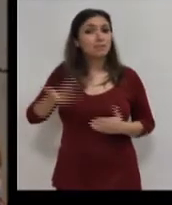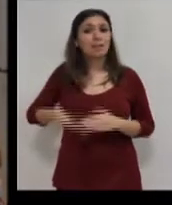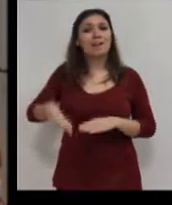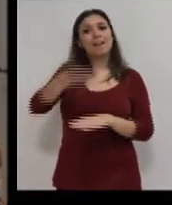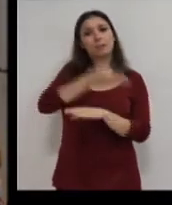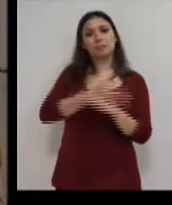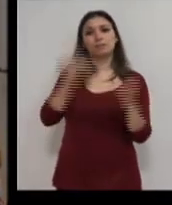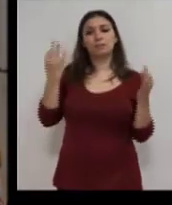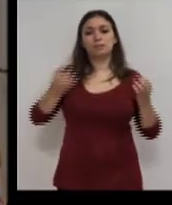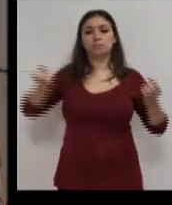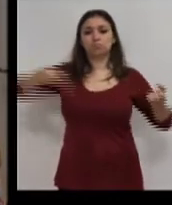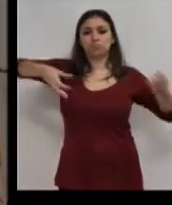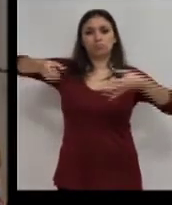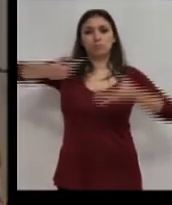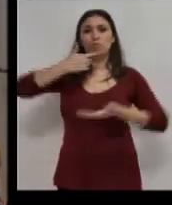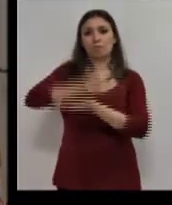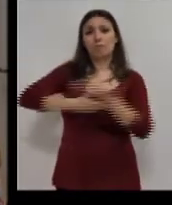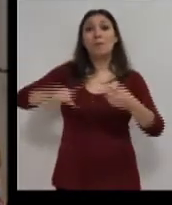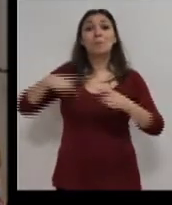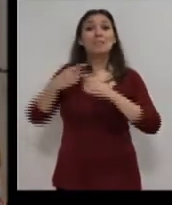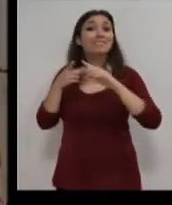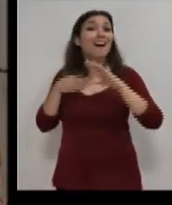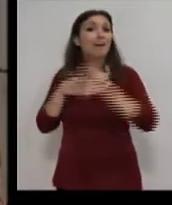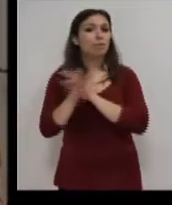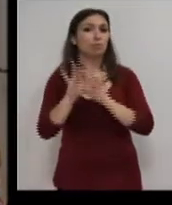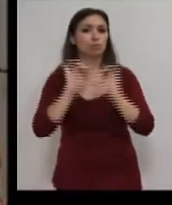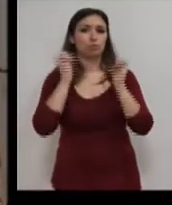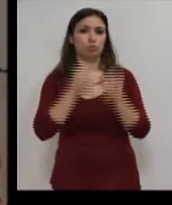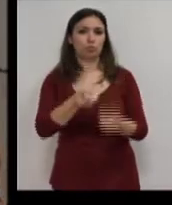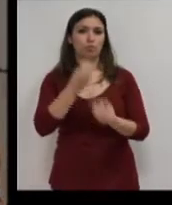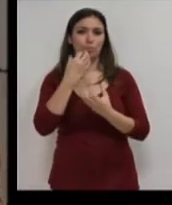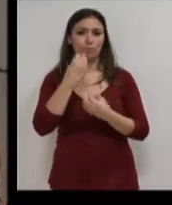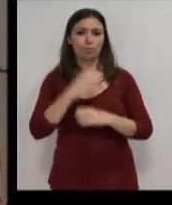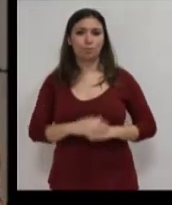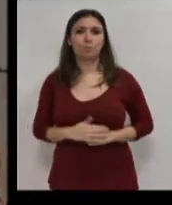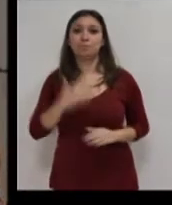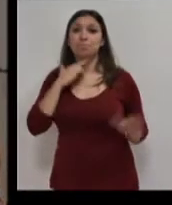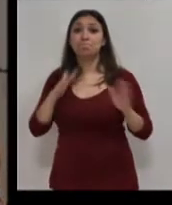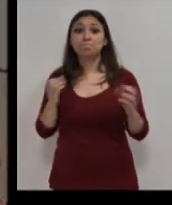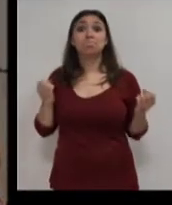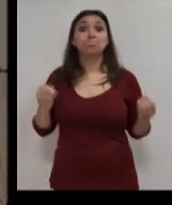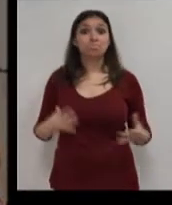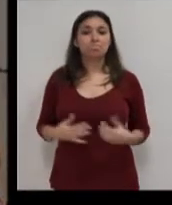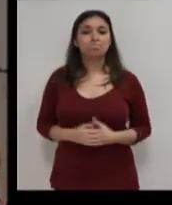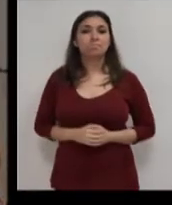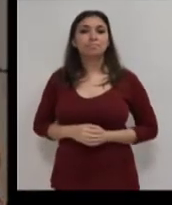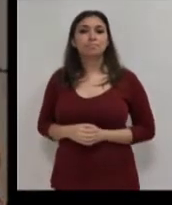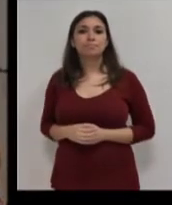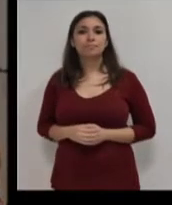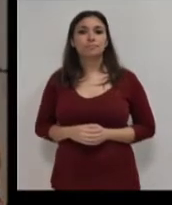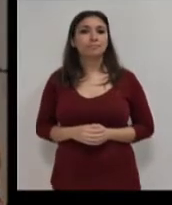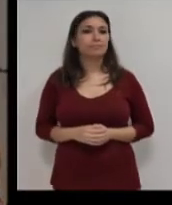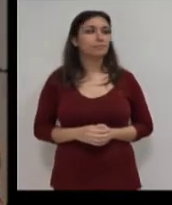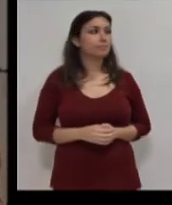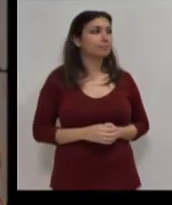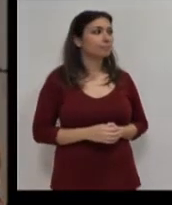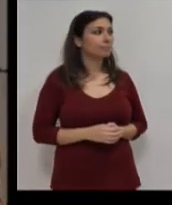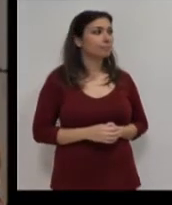montón de cosas, pero sobre todo yo creo que es fundamental el flujo de la información y el acceso a la información.